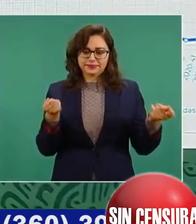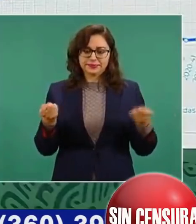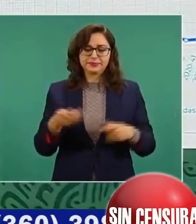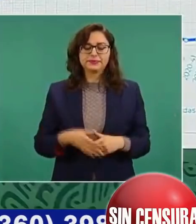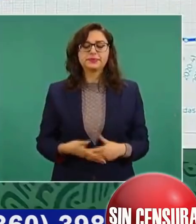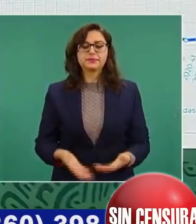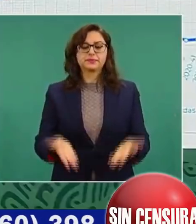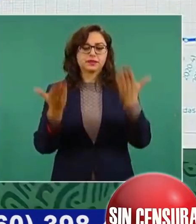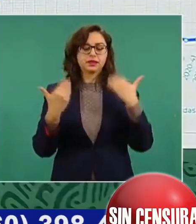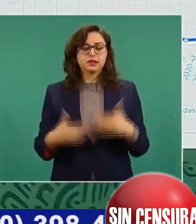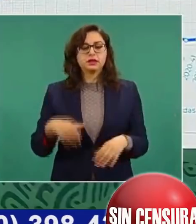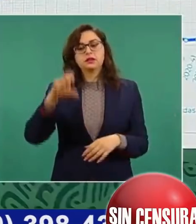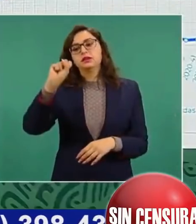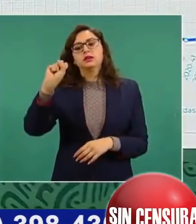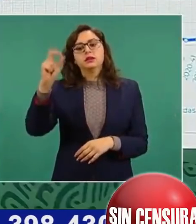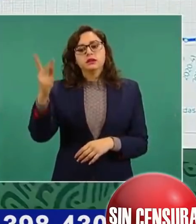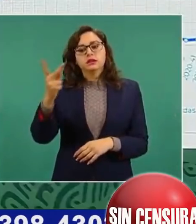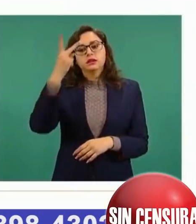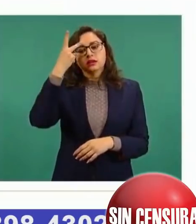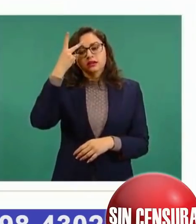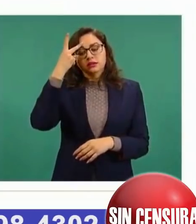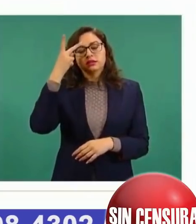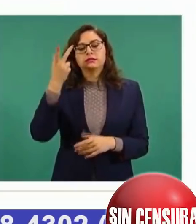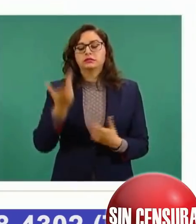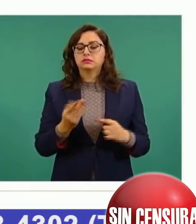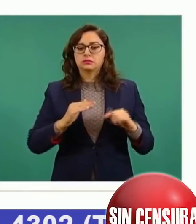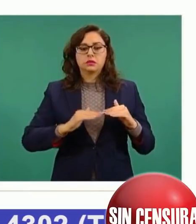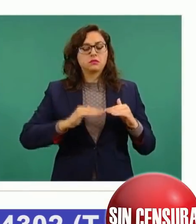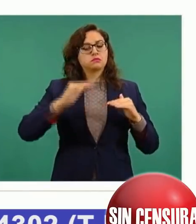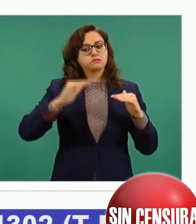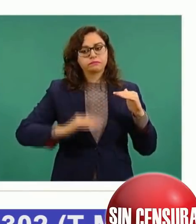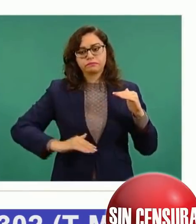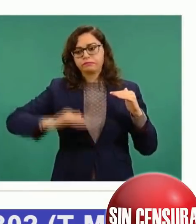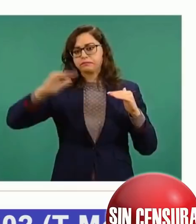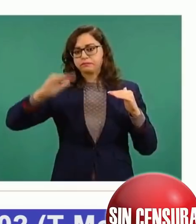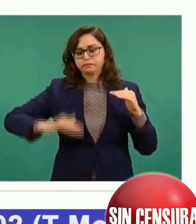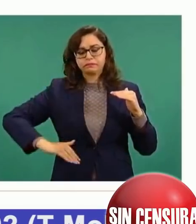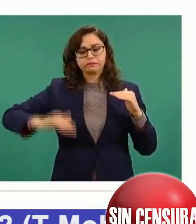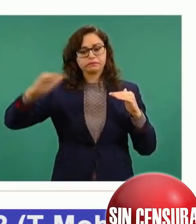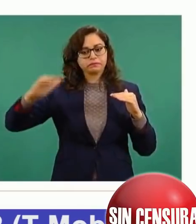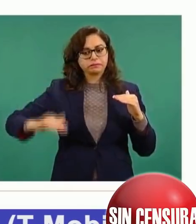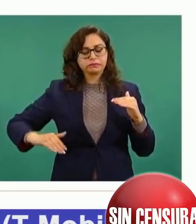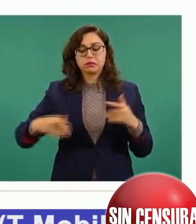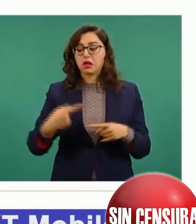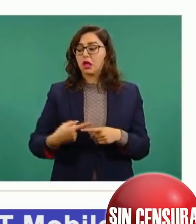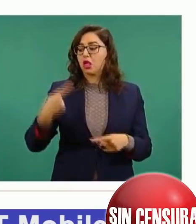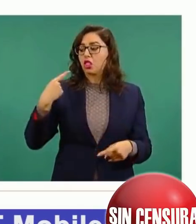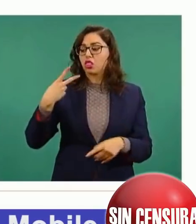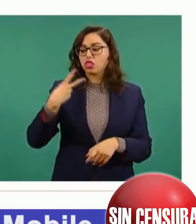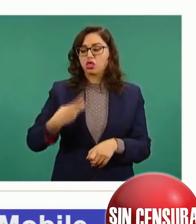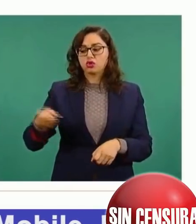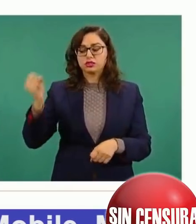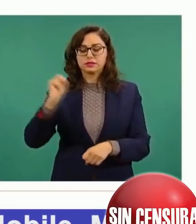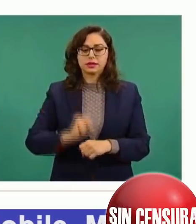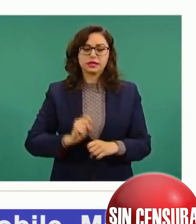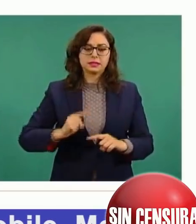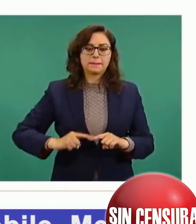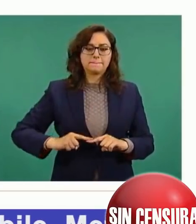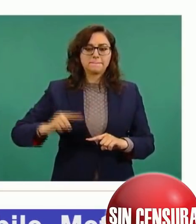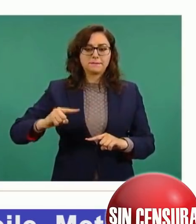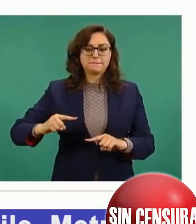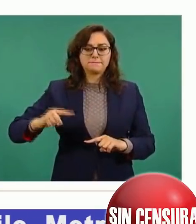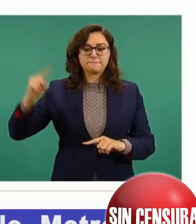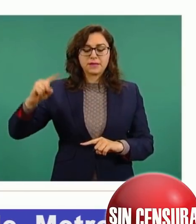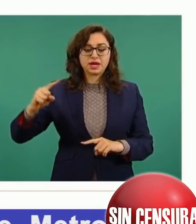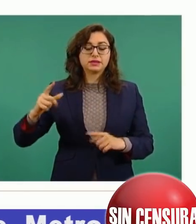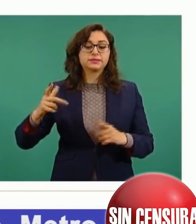San Luis Potosí, con fluctuaciones importantes durante todo el otoño y el invierno, en estas últimas 2 semanas en ascenso, no ha